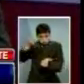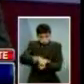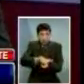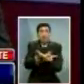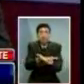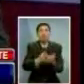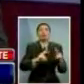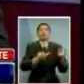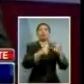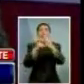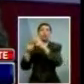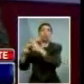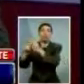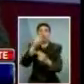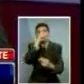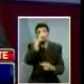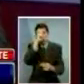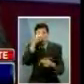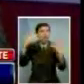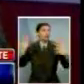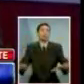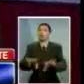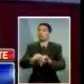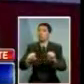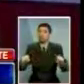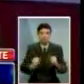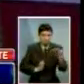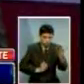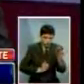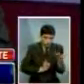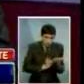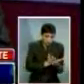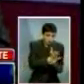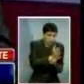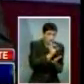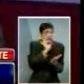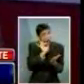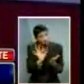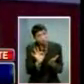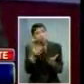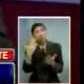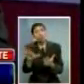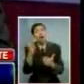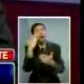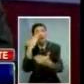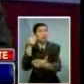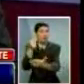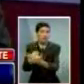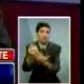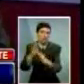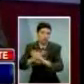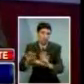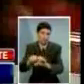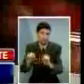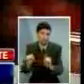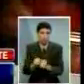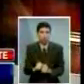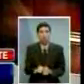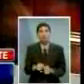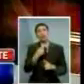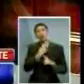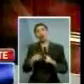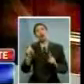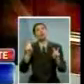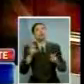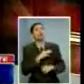infraestructura hospitalaria que está comprometida, que se está empezando o que ya está en franco a punto de terminarse. Ministro, pasemos al otro tema que